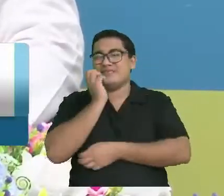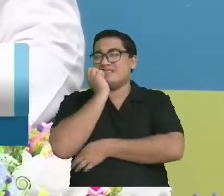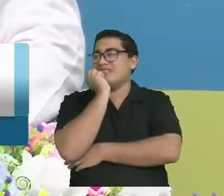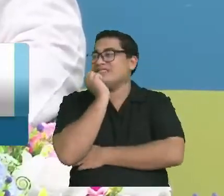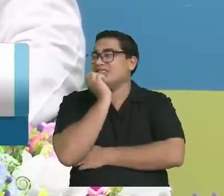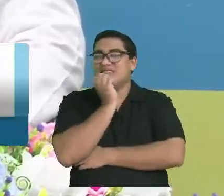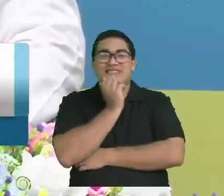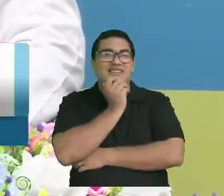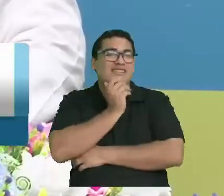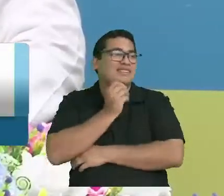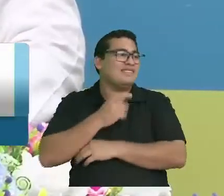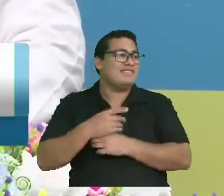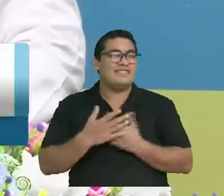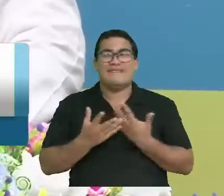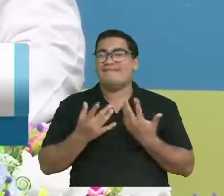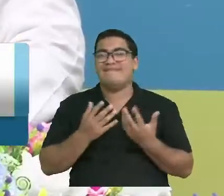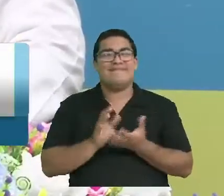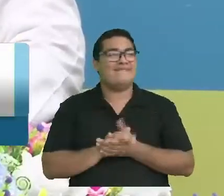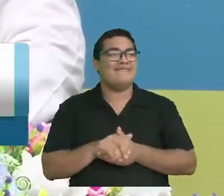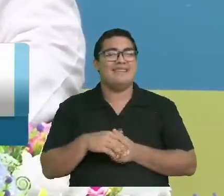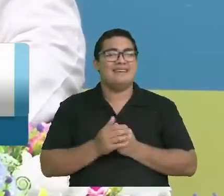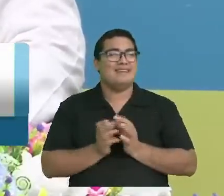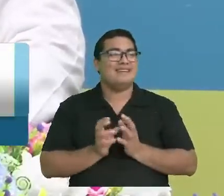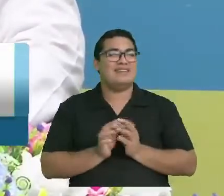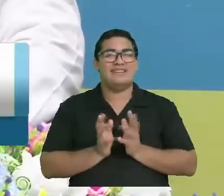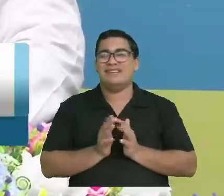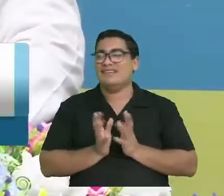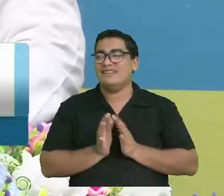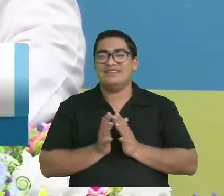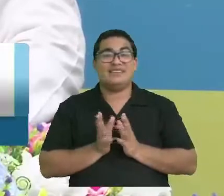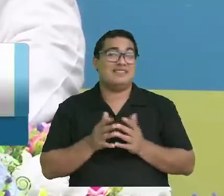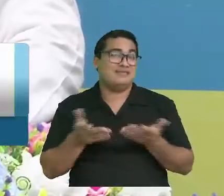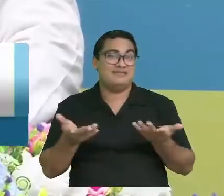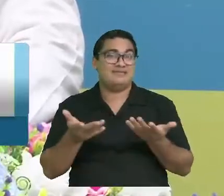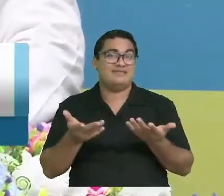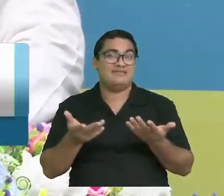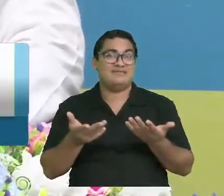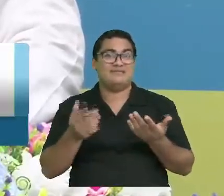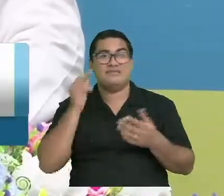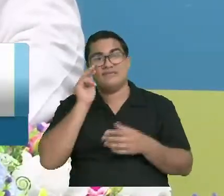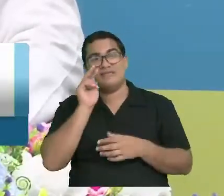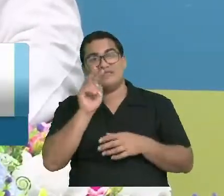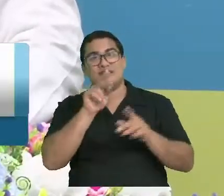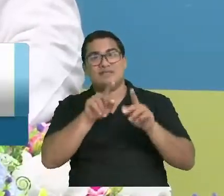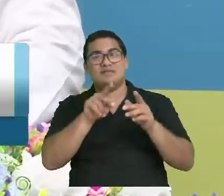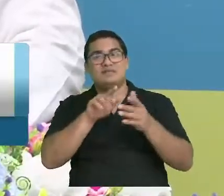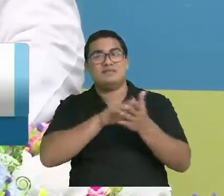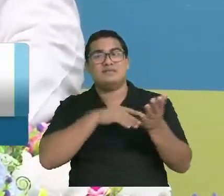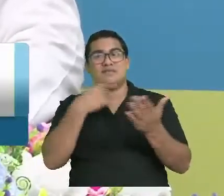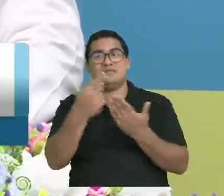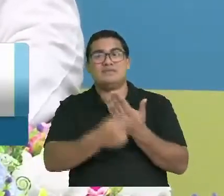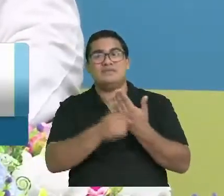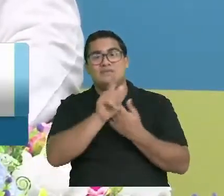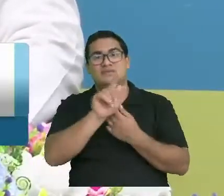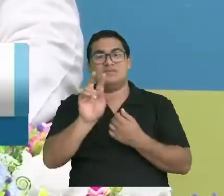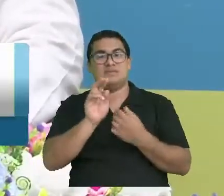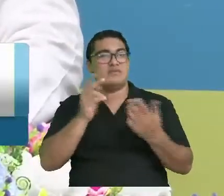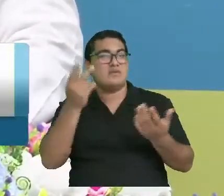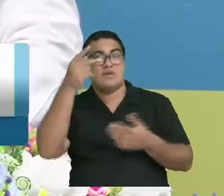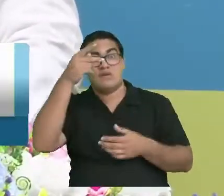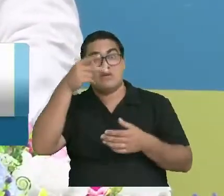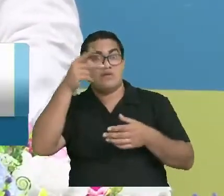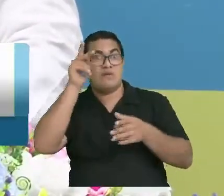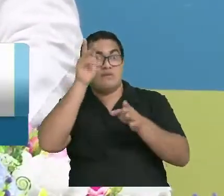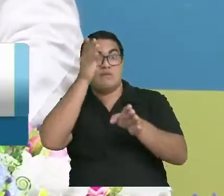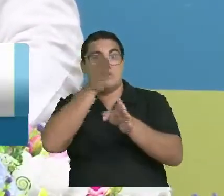si se trata de un estudiante, está bajo mucho estrés o ansiedad, viendo un programa de televisión, incluso una película, entonces en esos